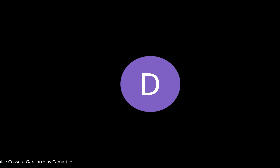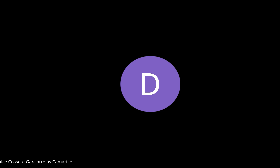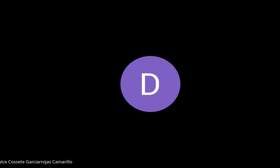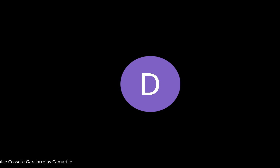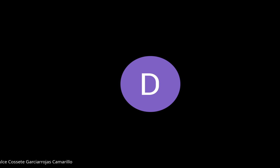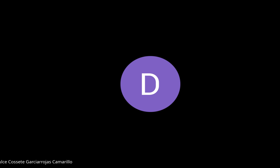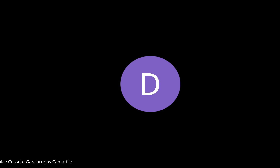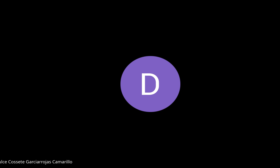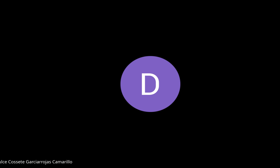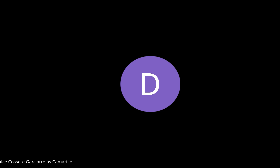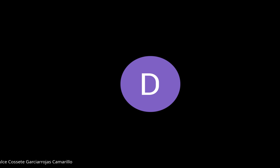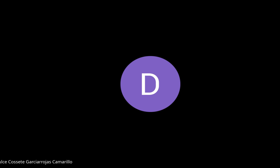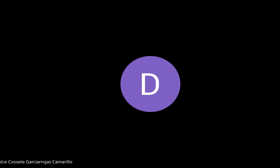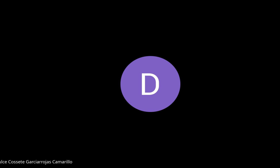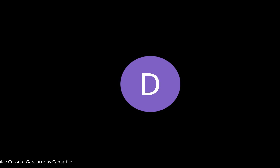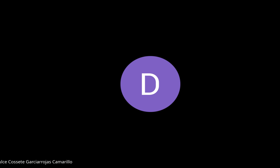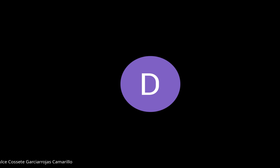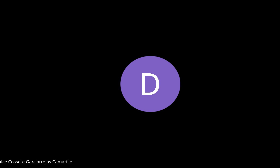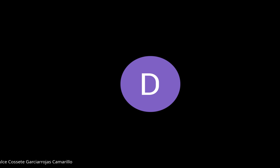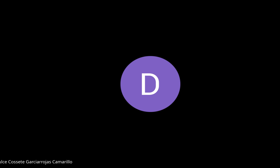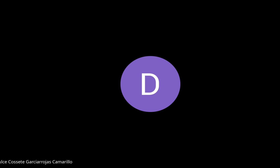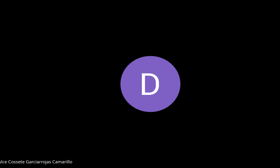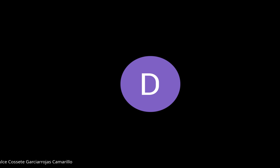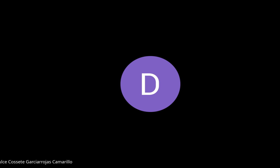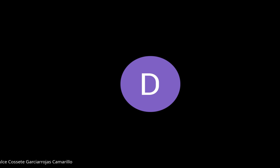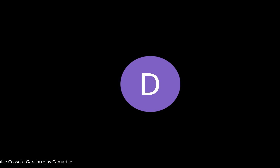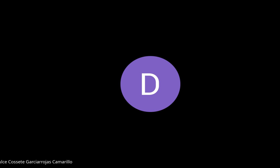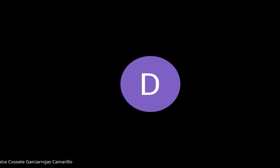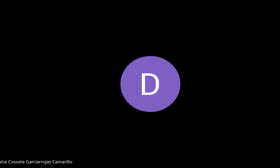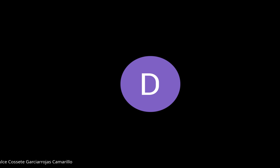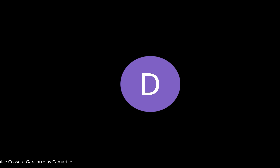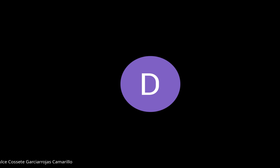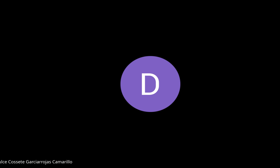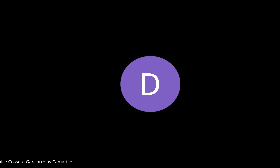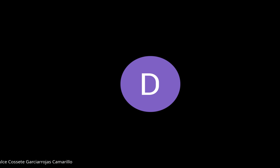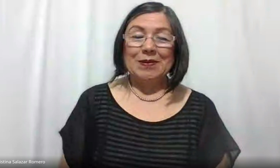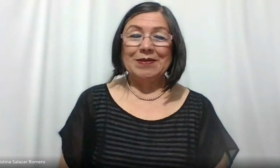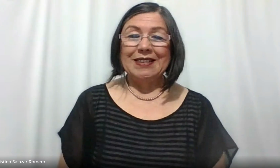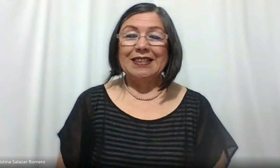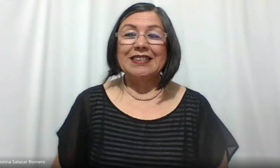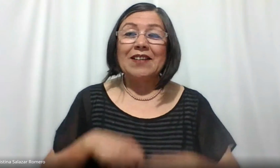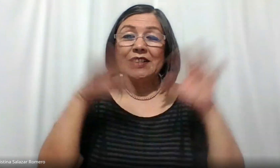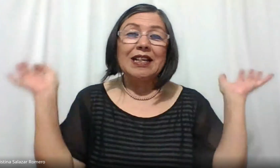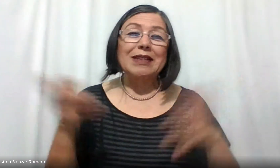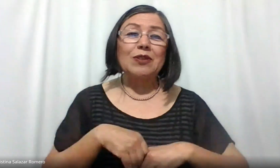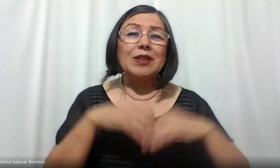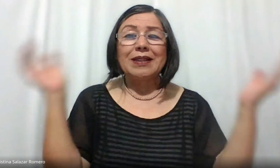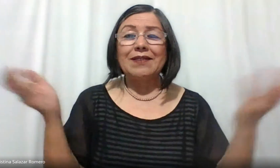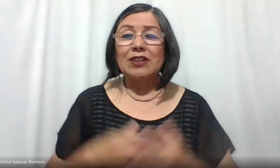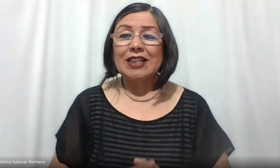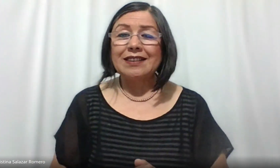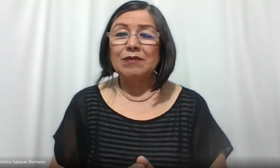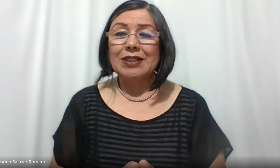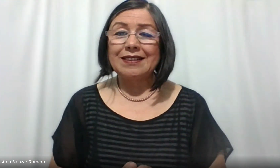yo creo que da para más y largo, no nos alcanza una hora. Gracias. Muy bien, muchas gracias. A ver, y nada más con una